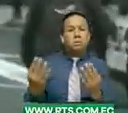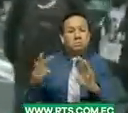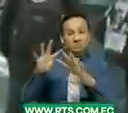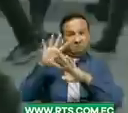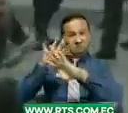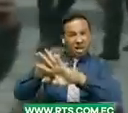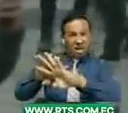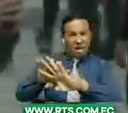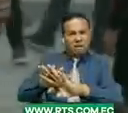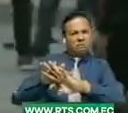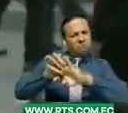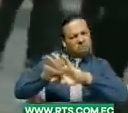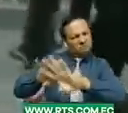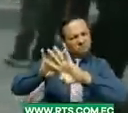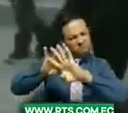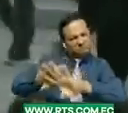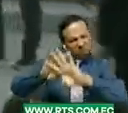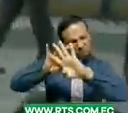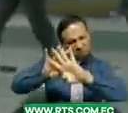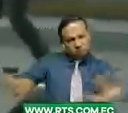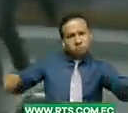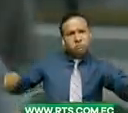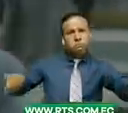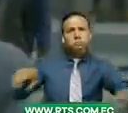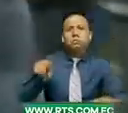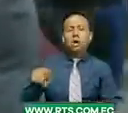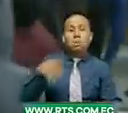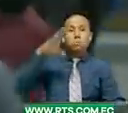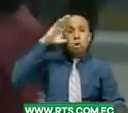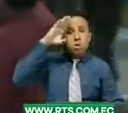intentando pasar el primer filtro de policías.